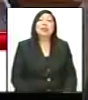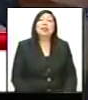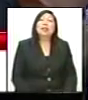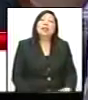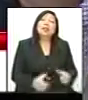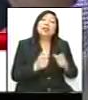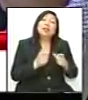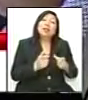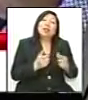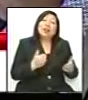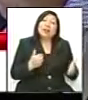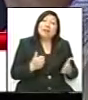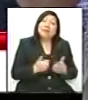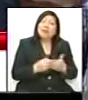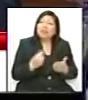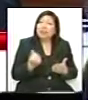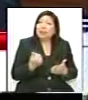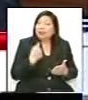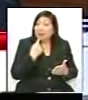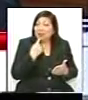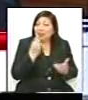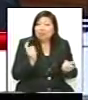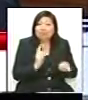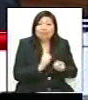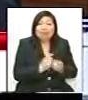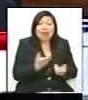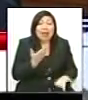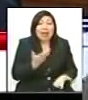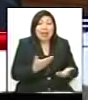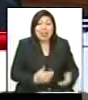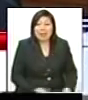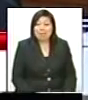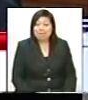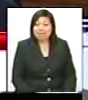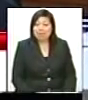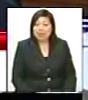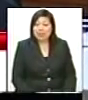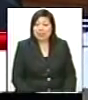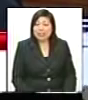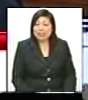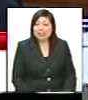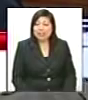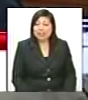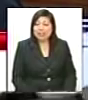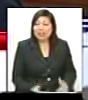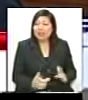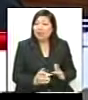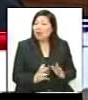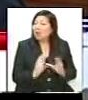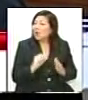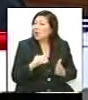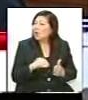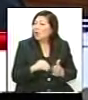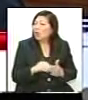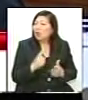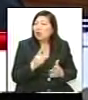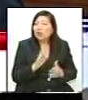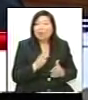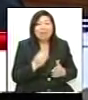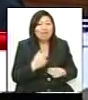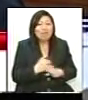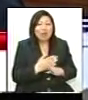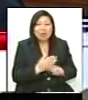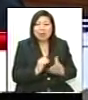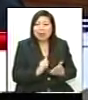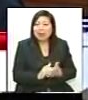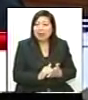controles permanentes frente a esas ratificaciones que se convierten a veces en entes que no cumplen su finalidad, que se